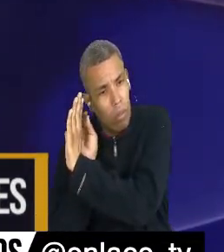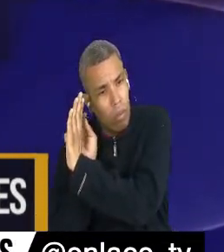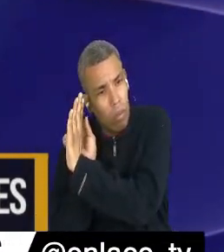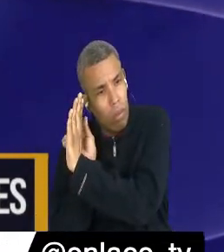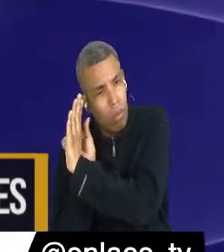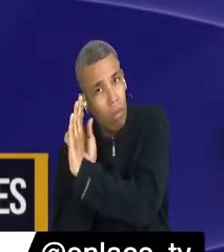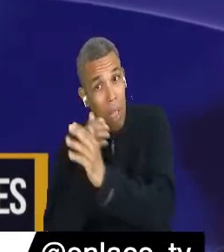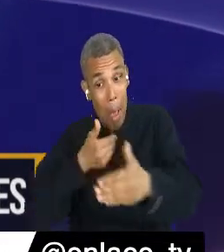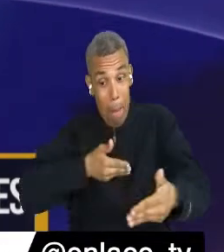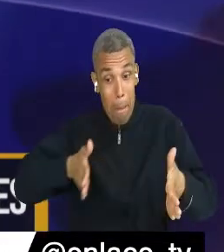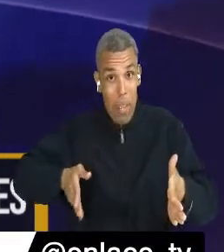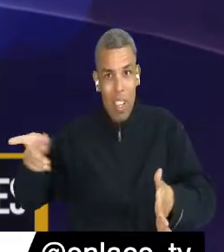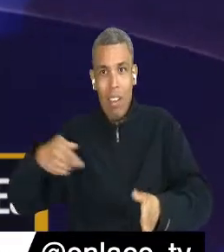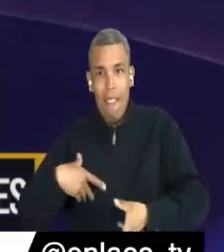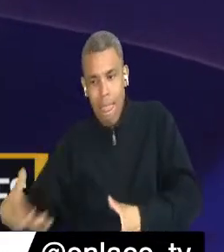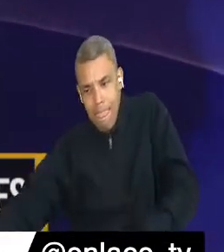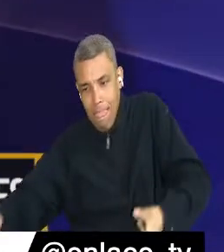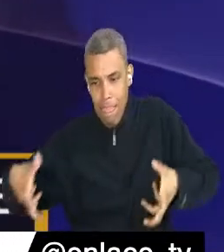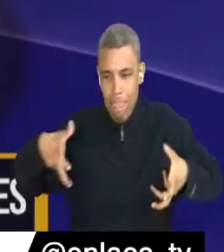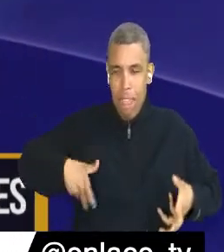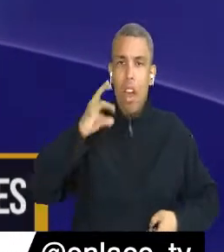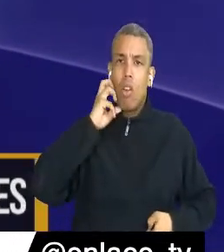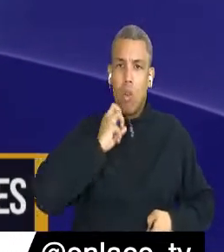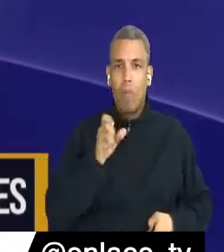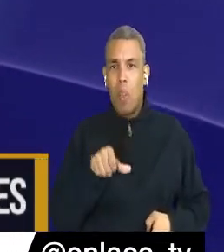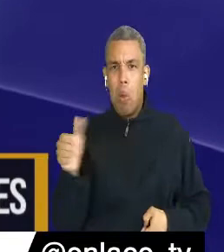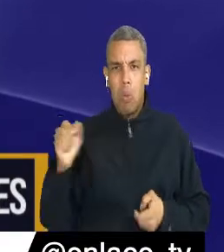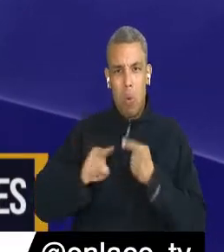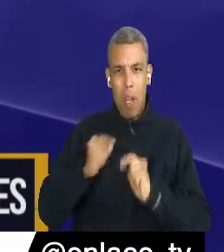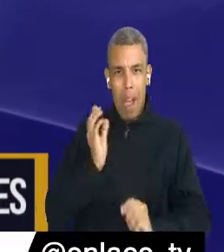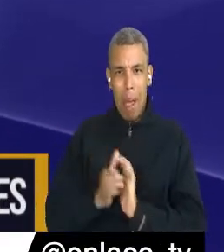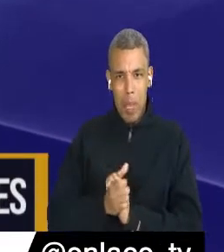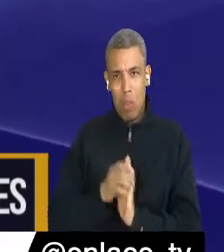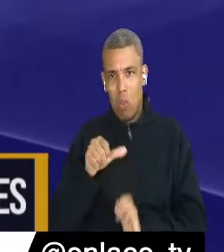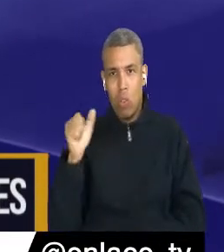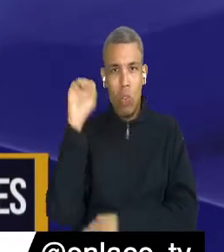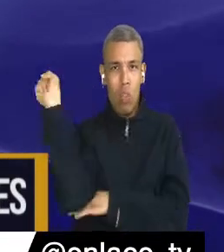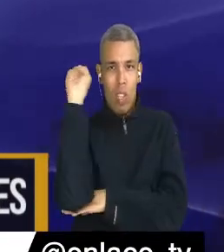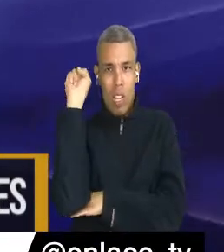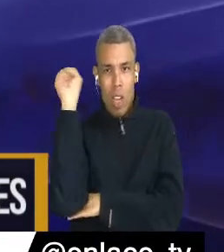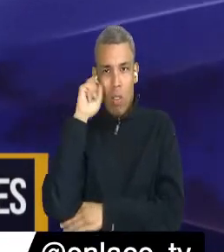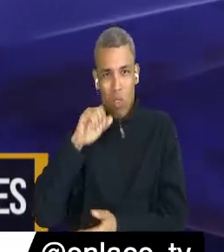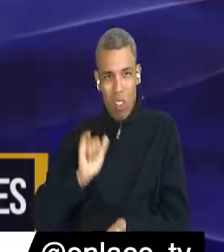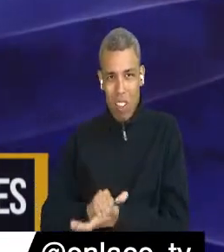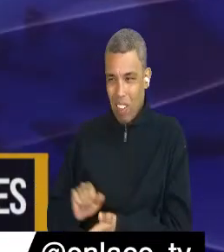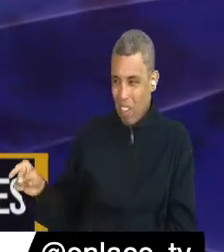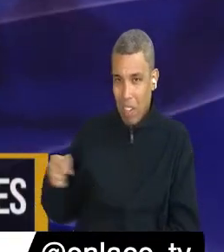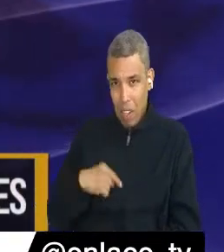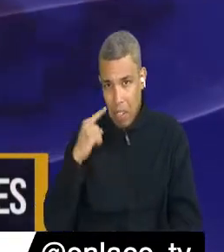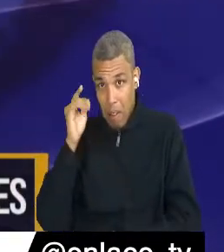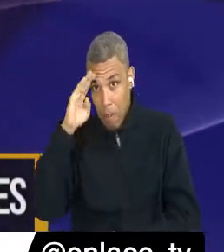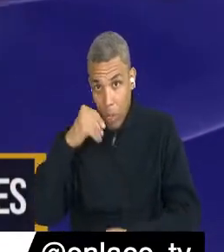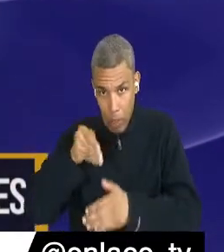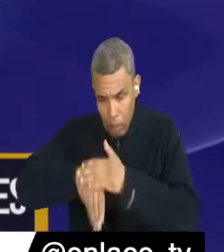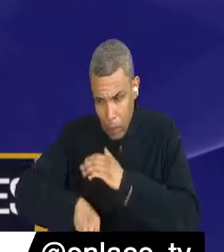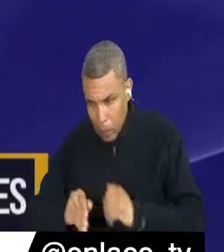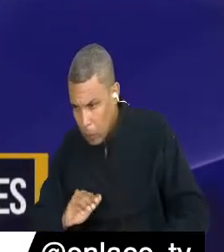tanto, su cómplice se transportaba en ese otro carro particular que es inspeccionado por la policía en el momento del robo.